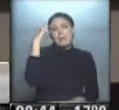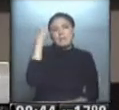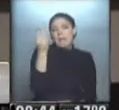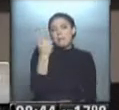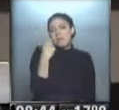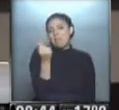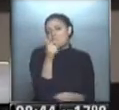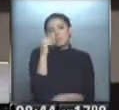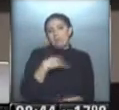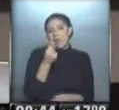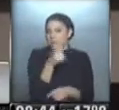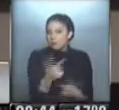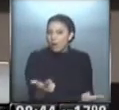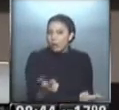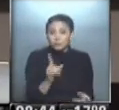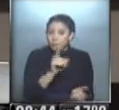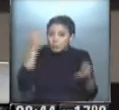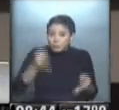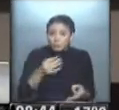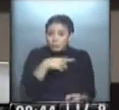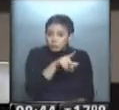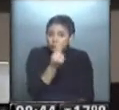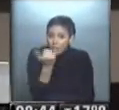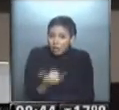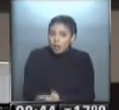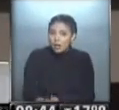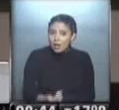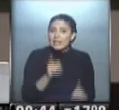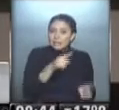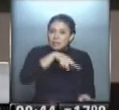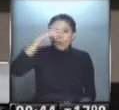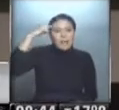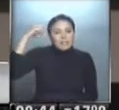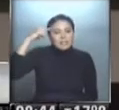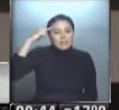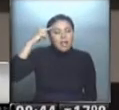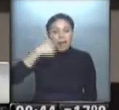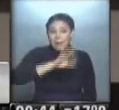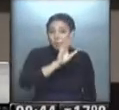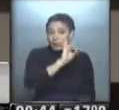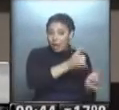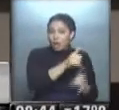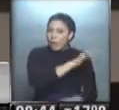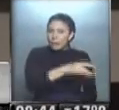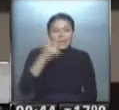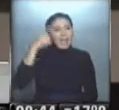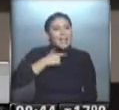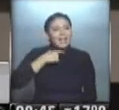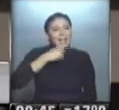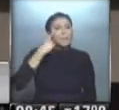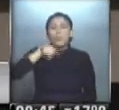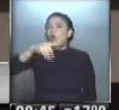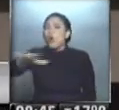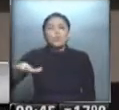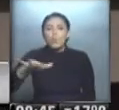no tiene sentido claramente no es así están pensando inclusive en que quieren muchos de ellos que quieren salir de los